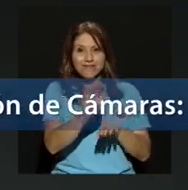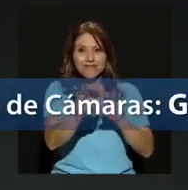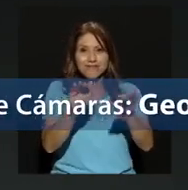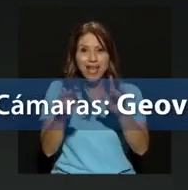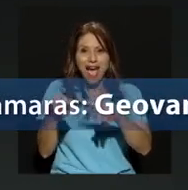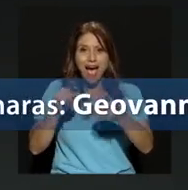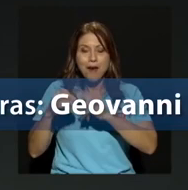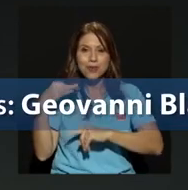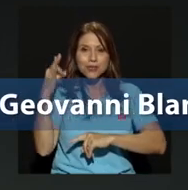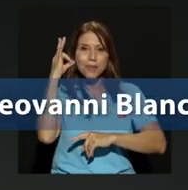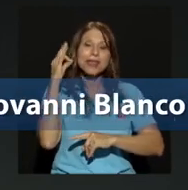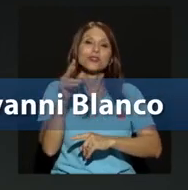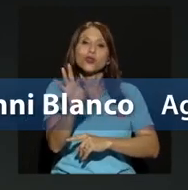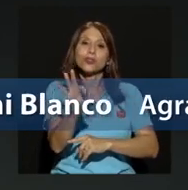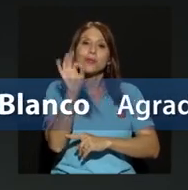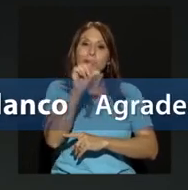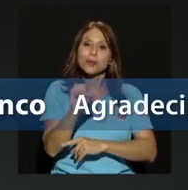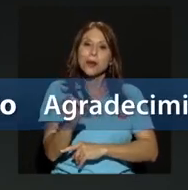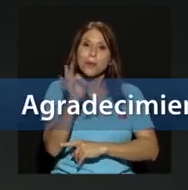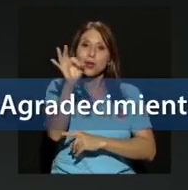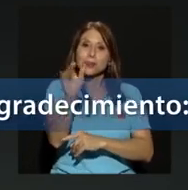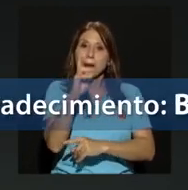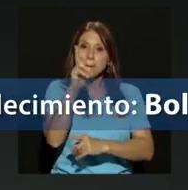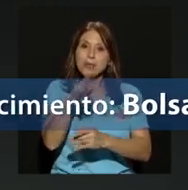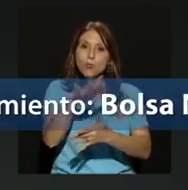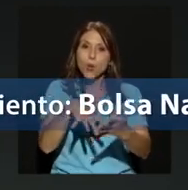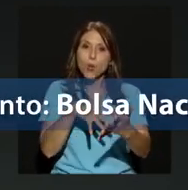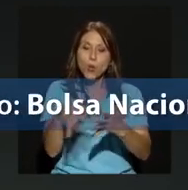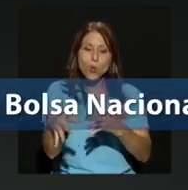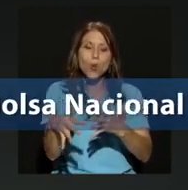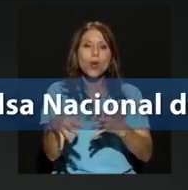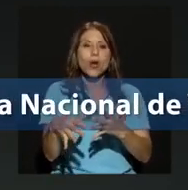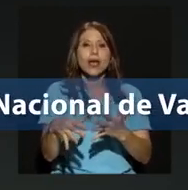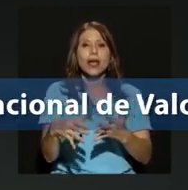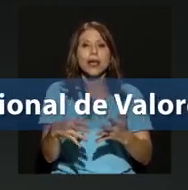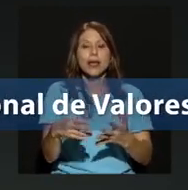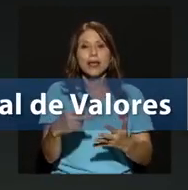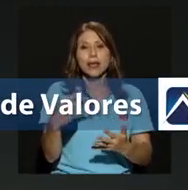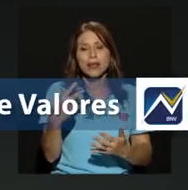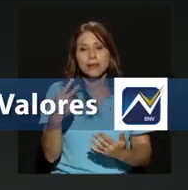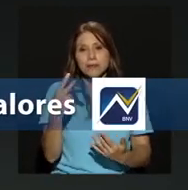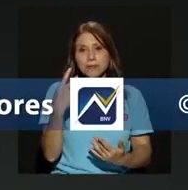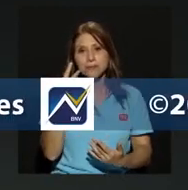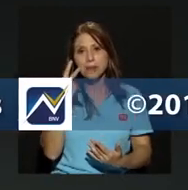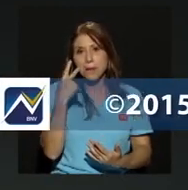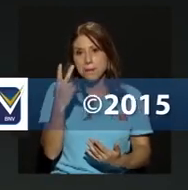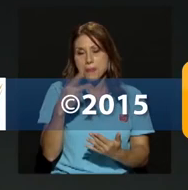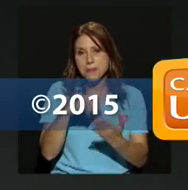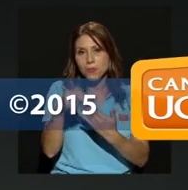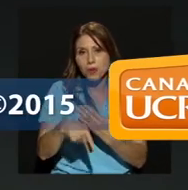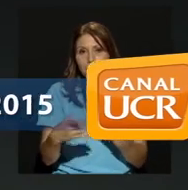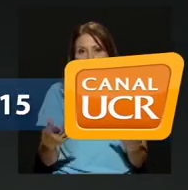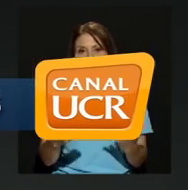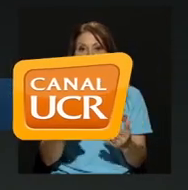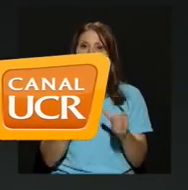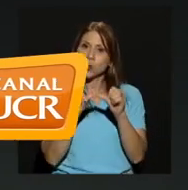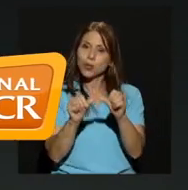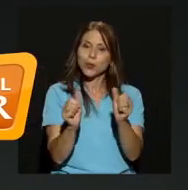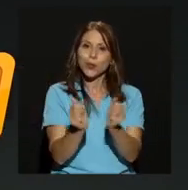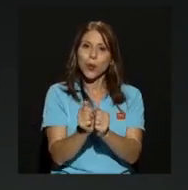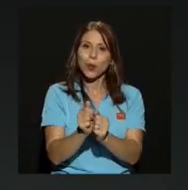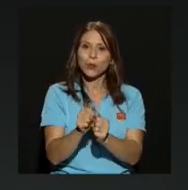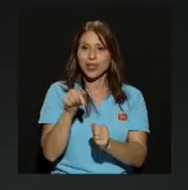los invitamos para que la próxima semana y estos mismos tiempos y circunstancias nos acompañen y quédense con